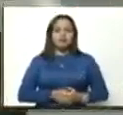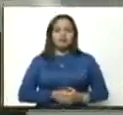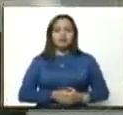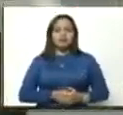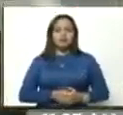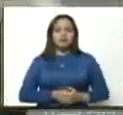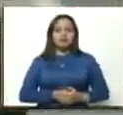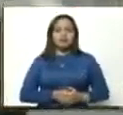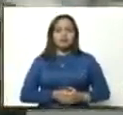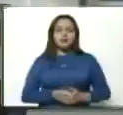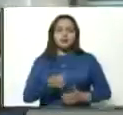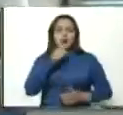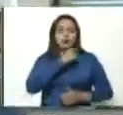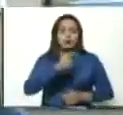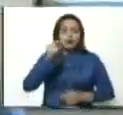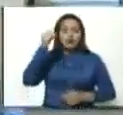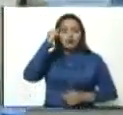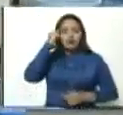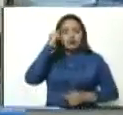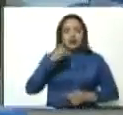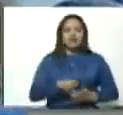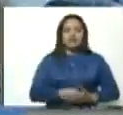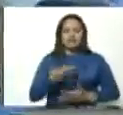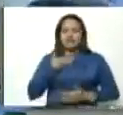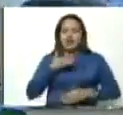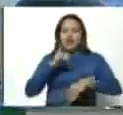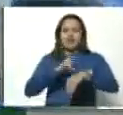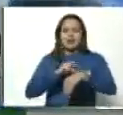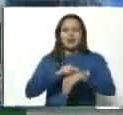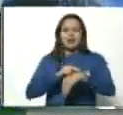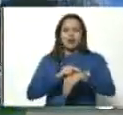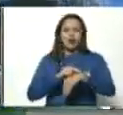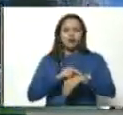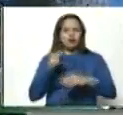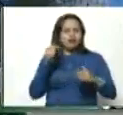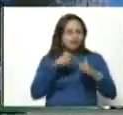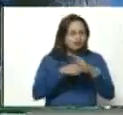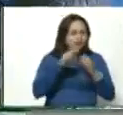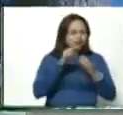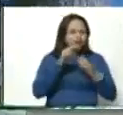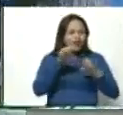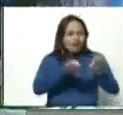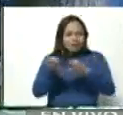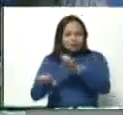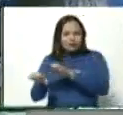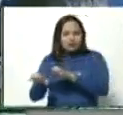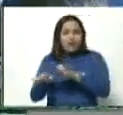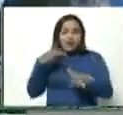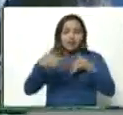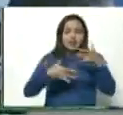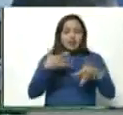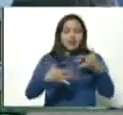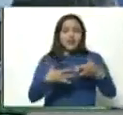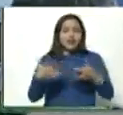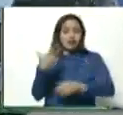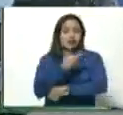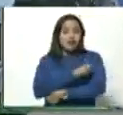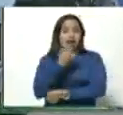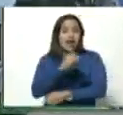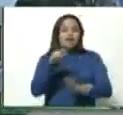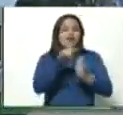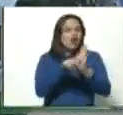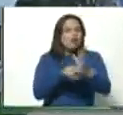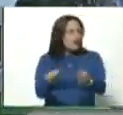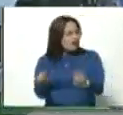Buenos días, mi nombre es Edwin Ojeda, soy médico internista. La jornada de vacunación está estandarizada de la